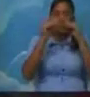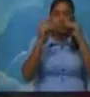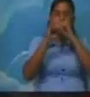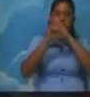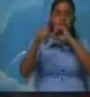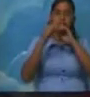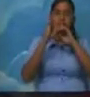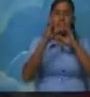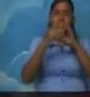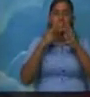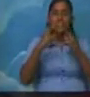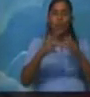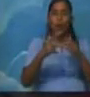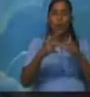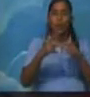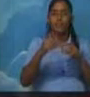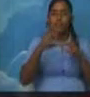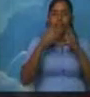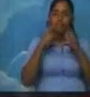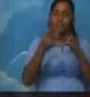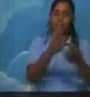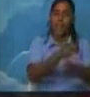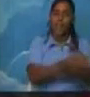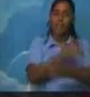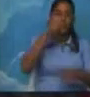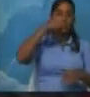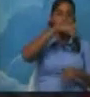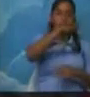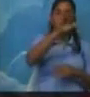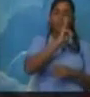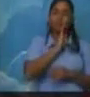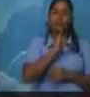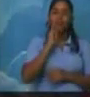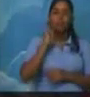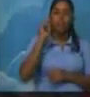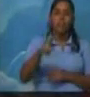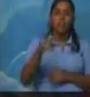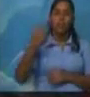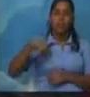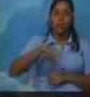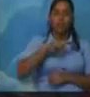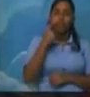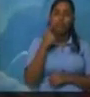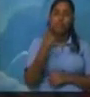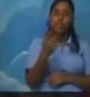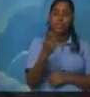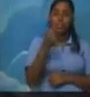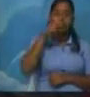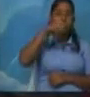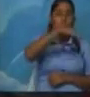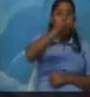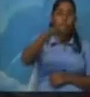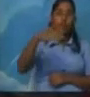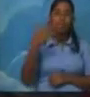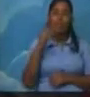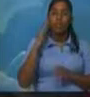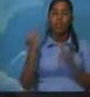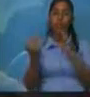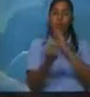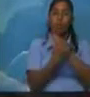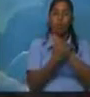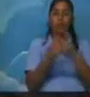ha venido diciendo Dios desde el principio a su pueblo y tamb también nos los dice a nosotros que nosotros